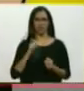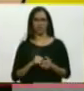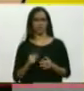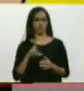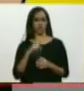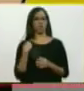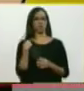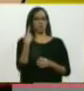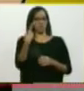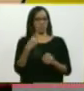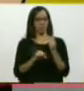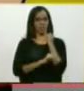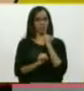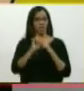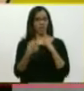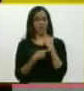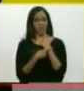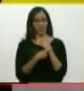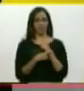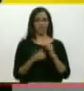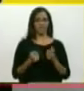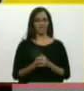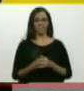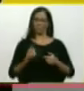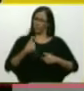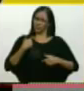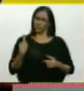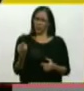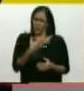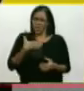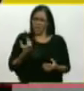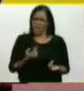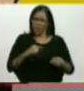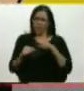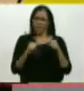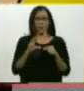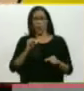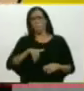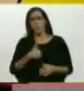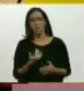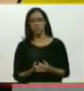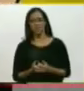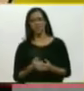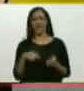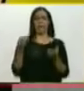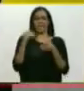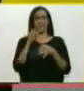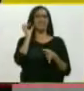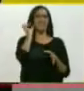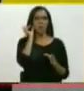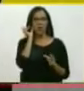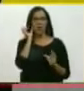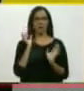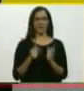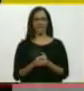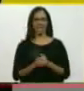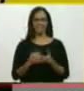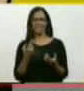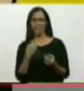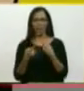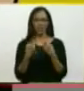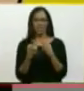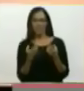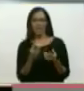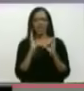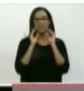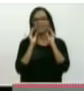en extradición a Guaidó. Es una invisibilidad. Yo trato de no reírme, pero no puedo. Además que la chama está contando cositas de corrupción